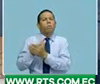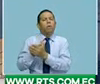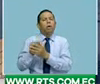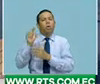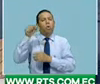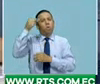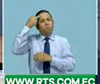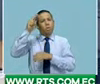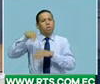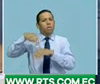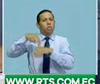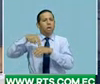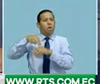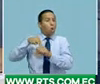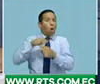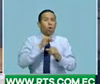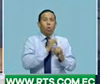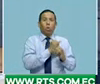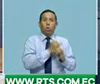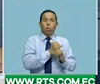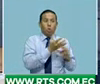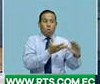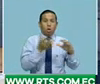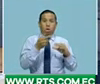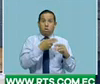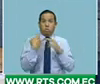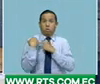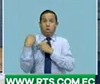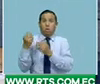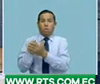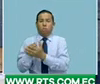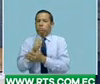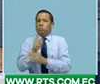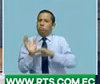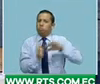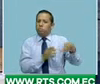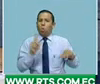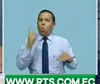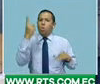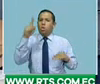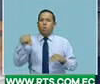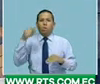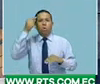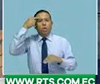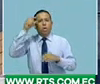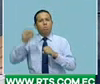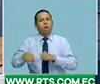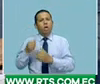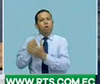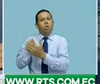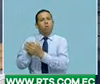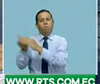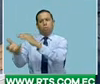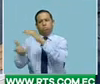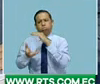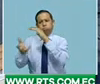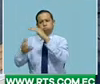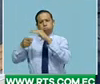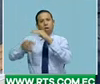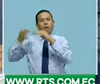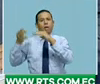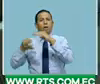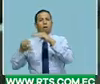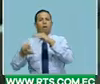o privada podrá realizar las compras. La decisión busca garantizar el acceso universal de la vacuna para evitar adulteraciones.